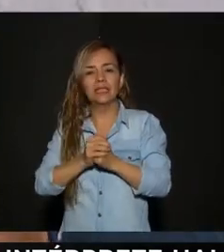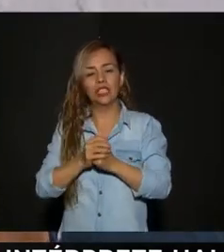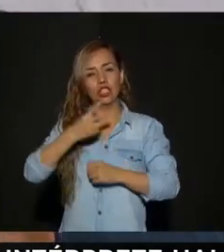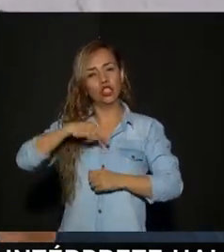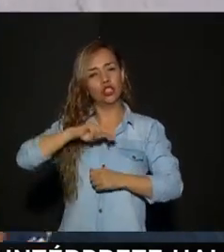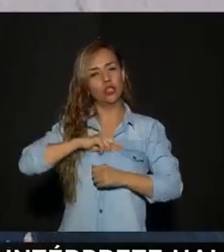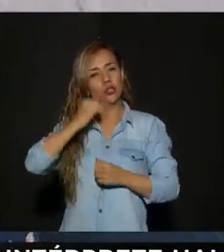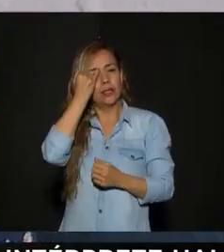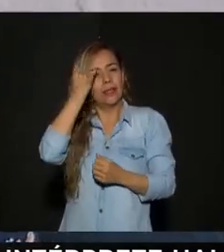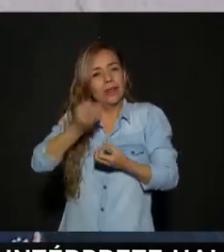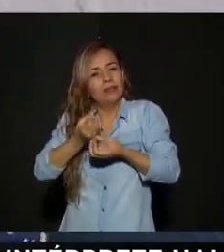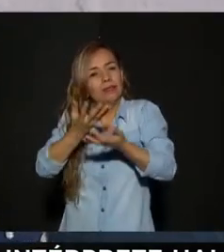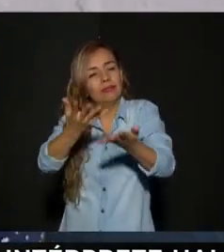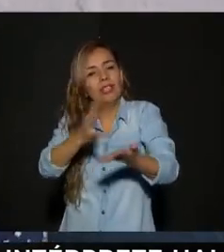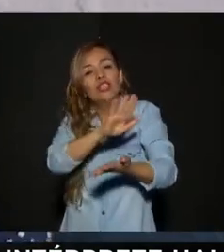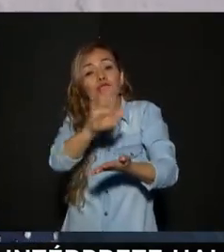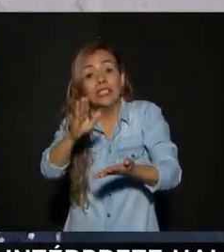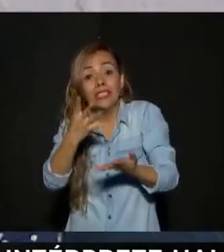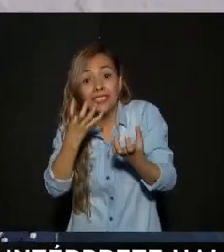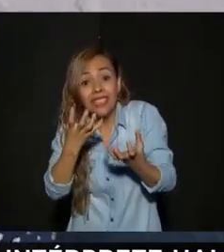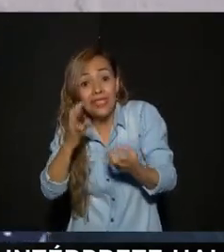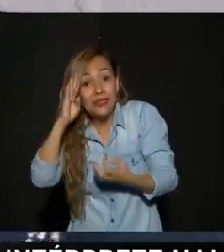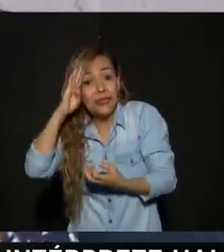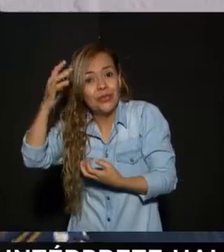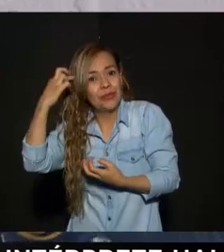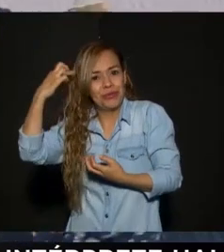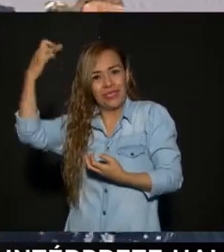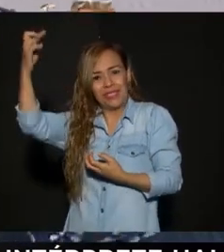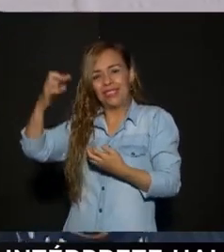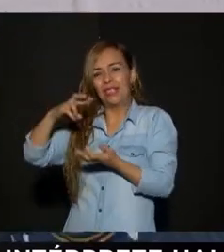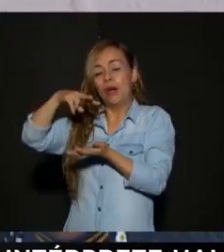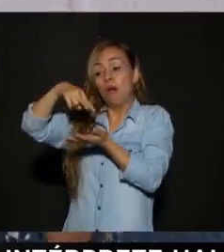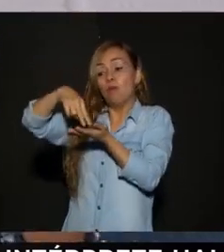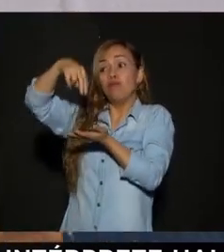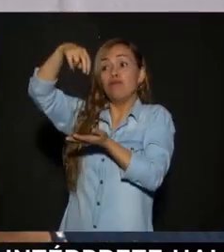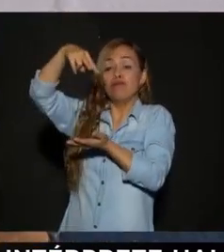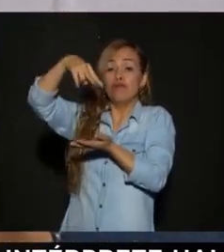como para aquellos que quieren ser astronautas. Cuando ellos están